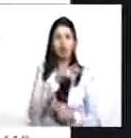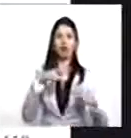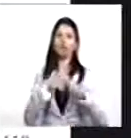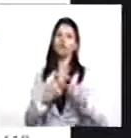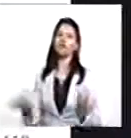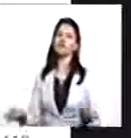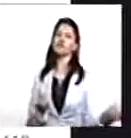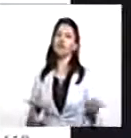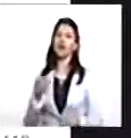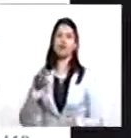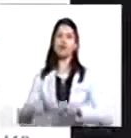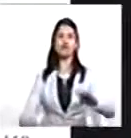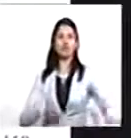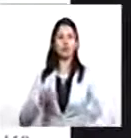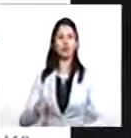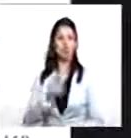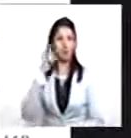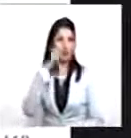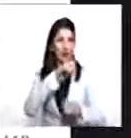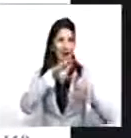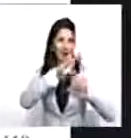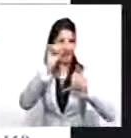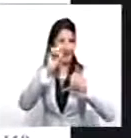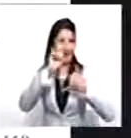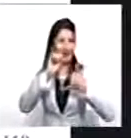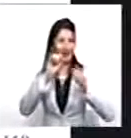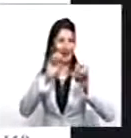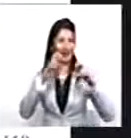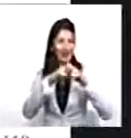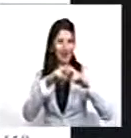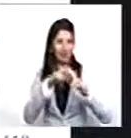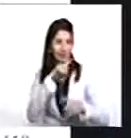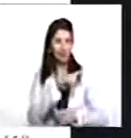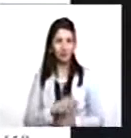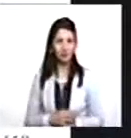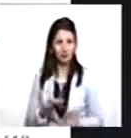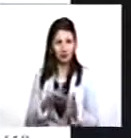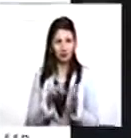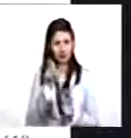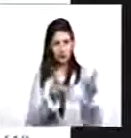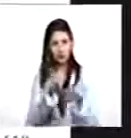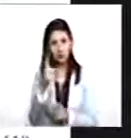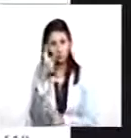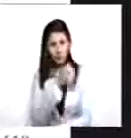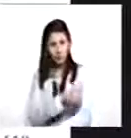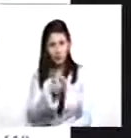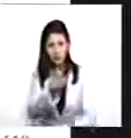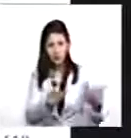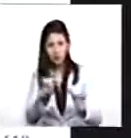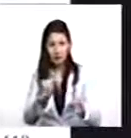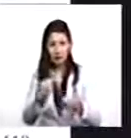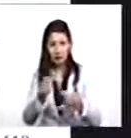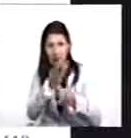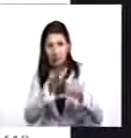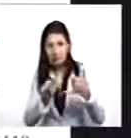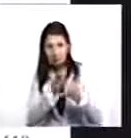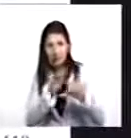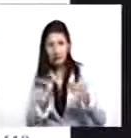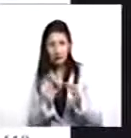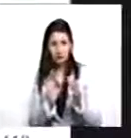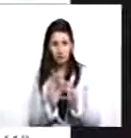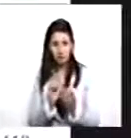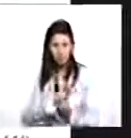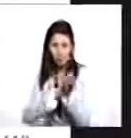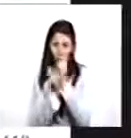adueñado de ellos. Sin embargo, estamos destinándole a ese 1 millón de usuarios de la costa atlántica que cambien a energía